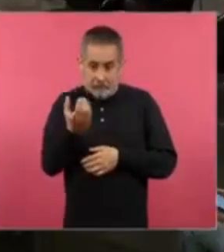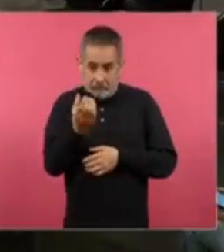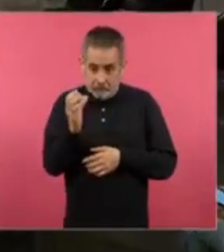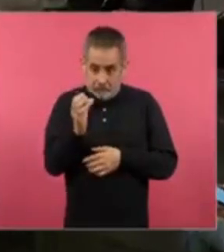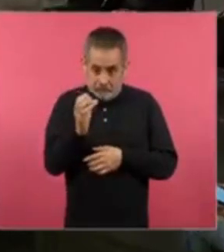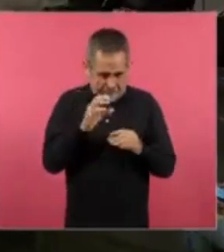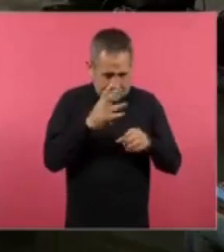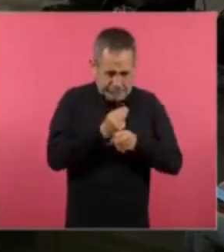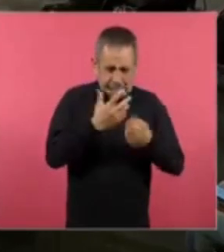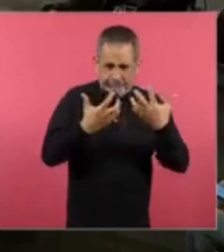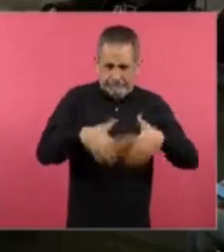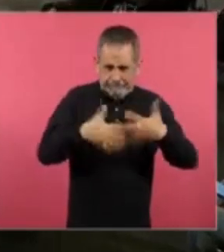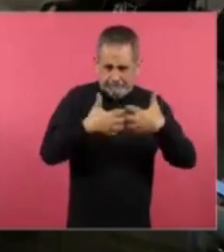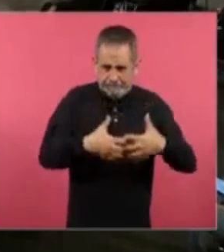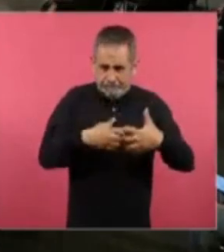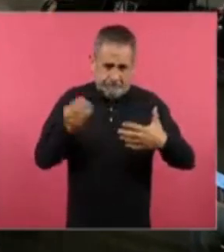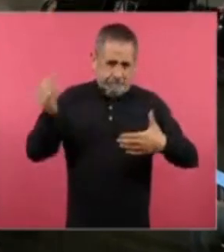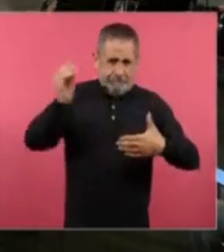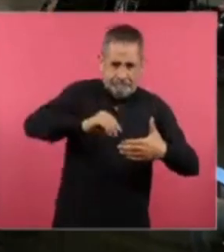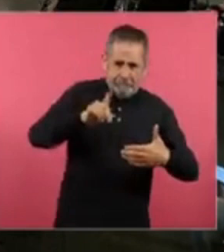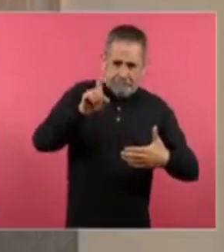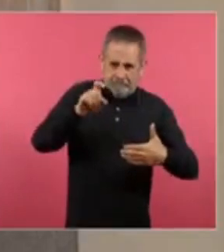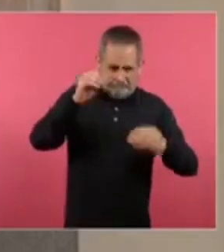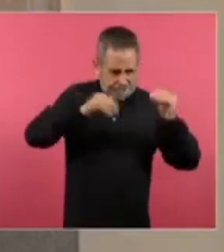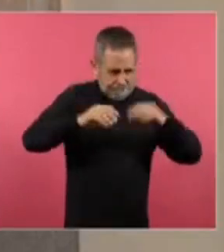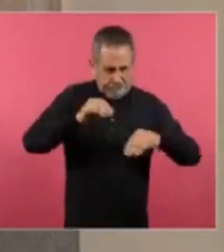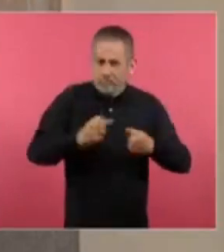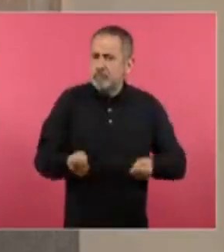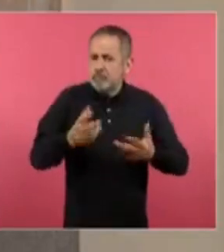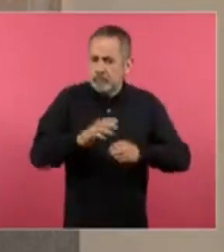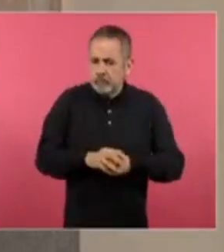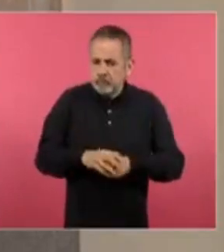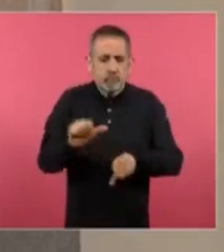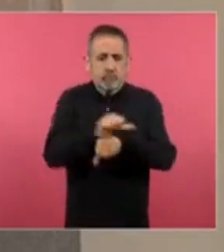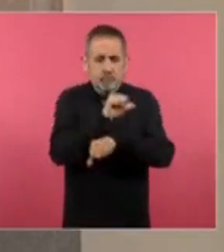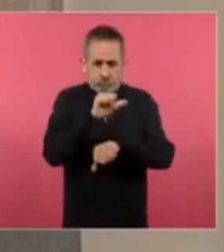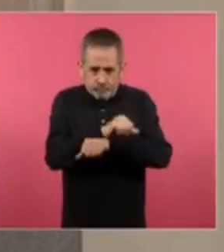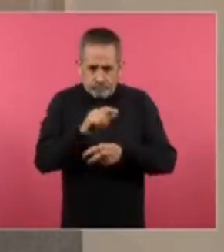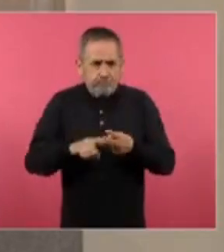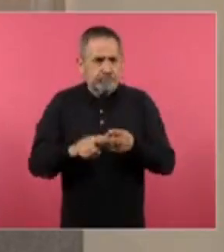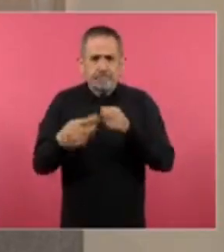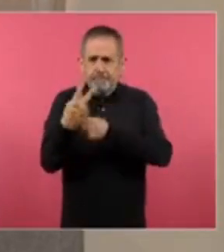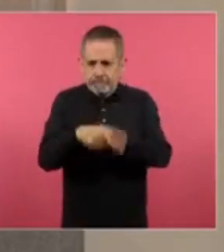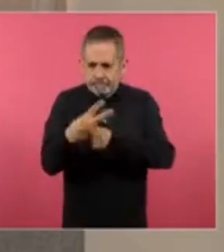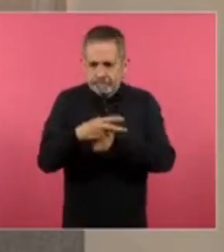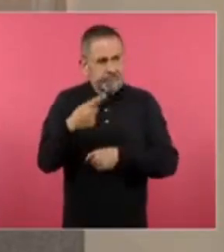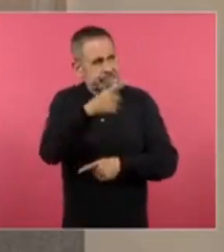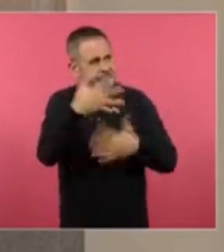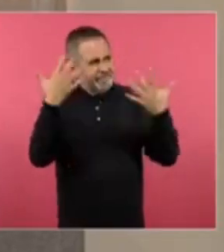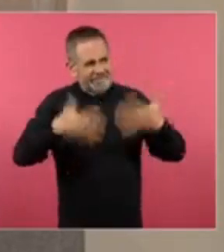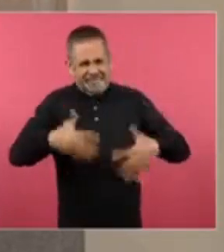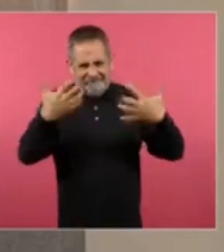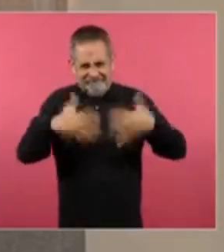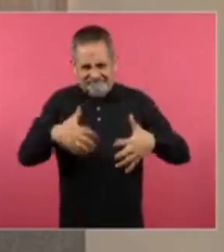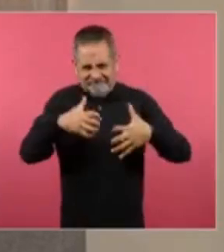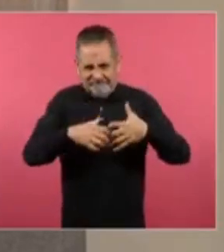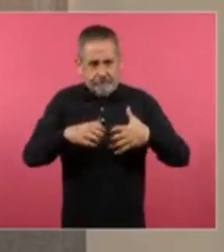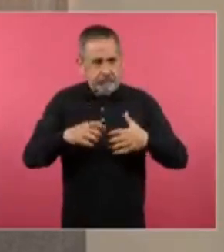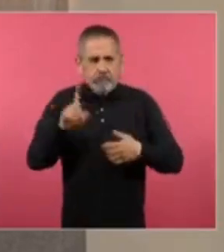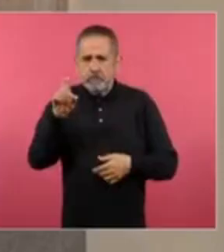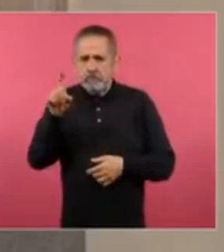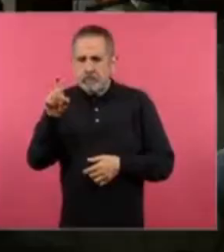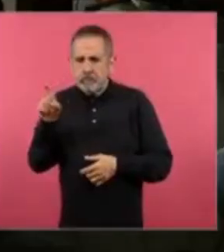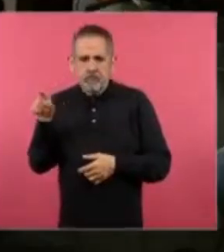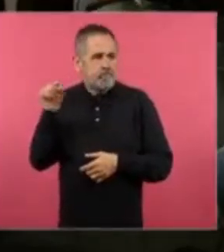tanta agua se gasta para elaborar un carro, para elaborar una televisión, para elaborar la ropa que